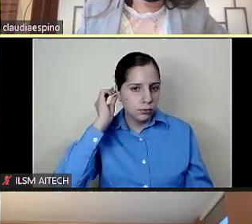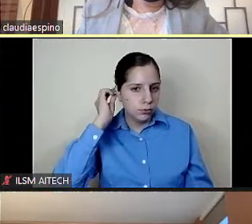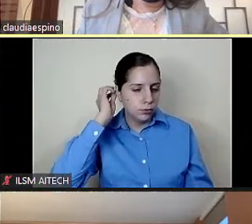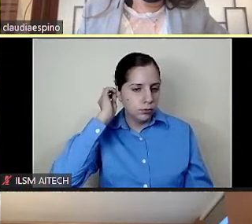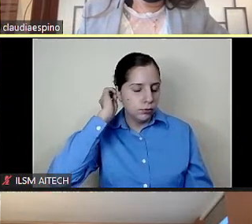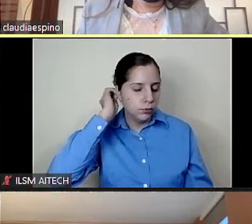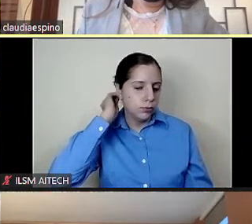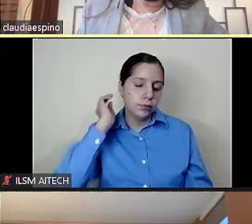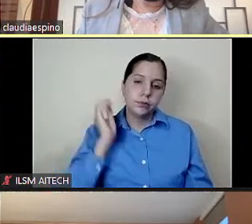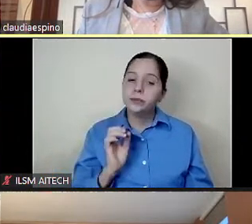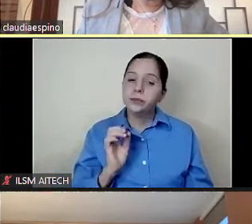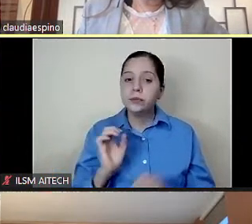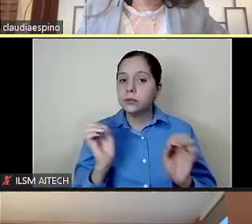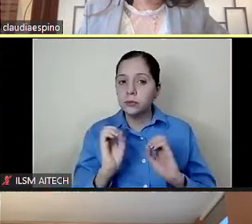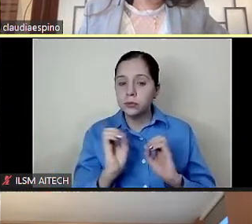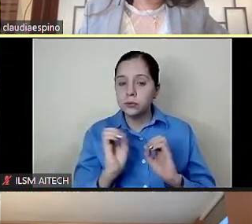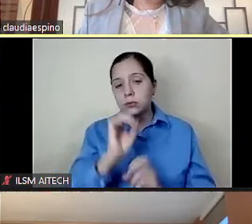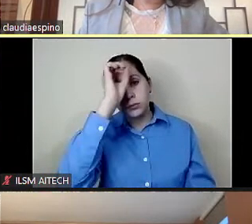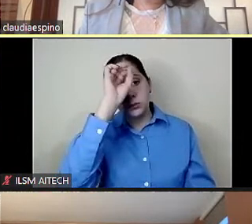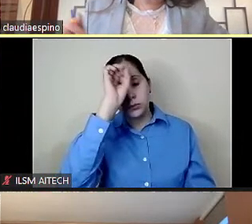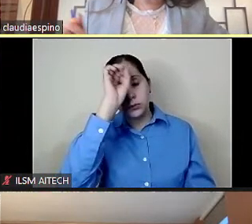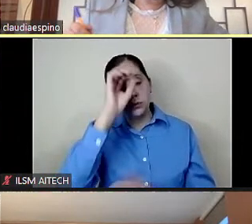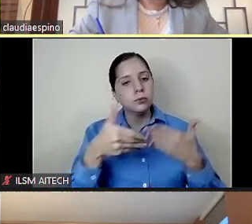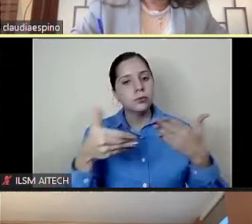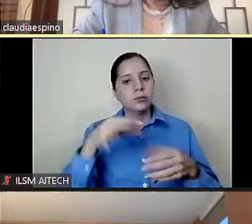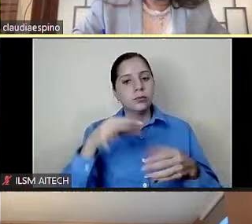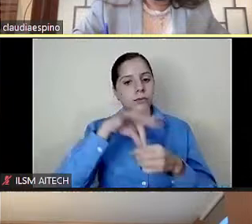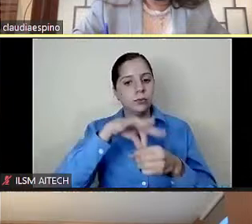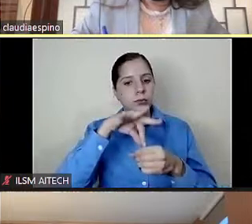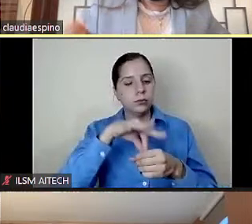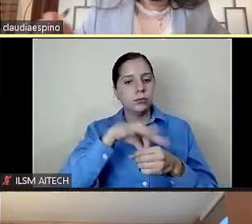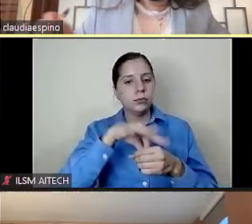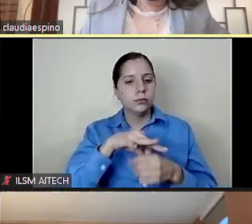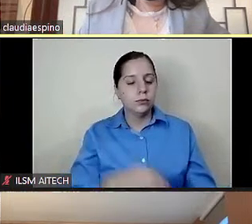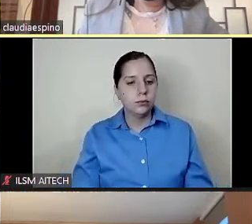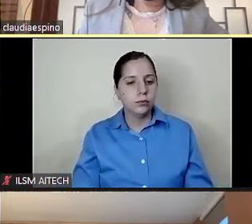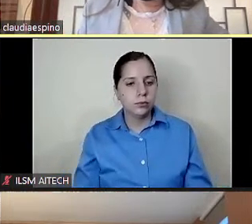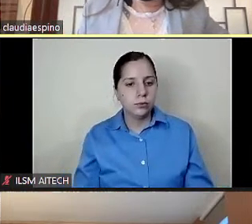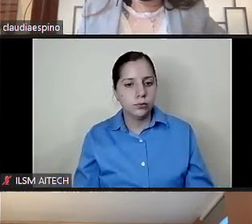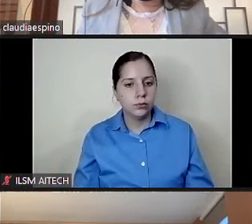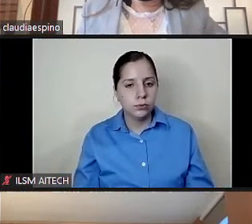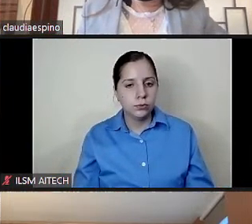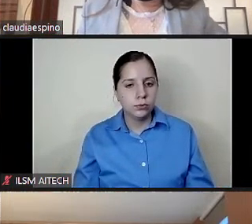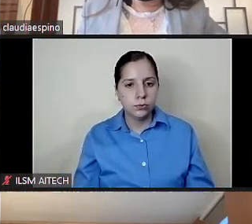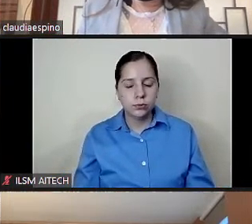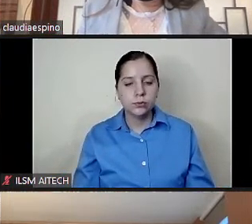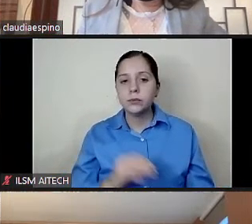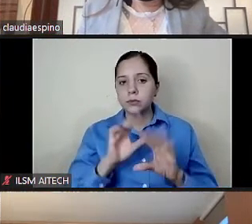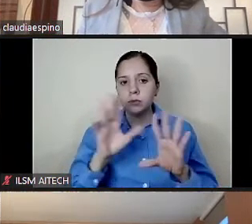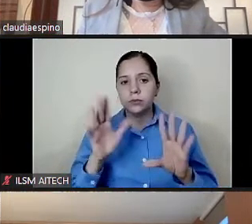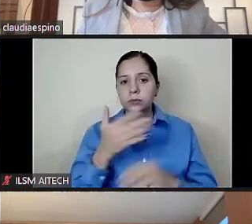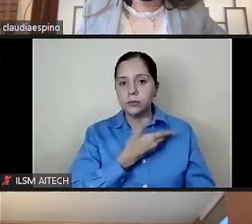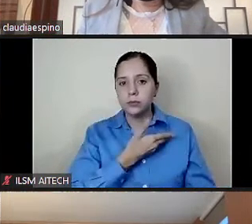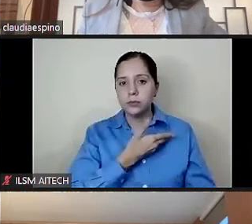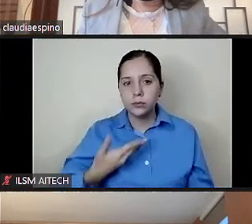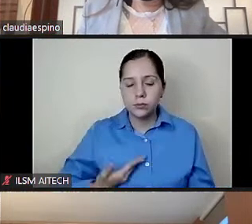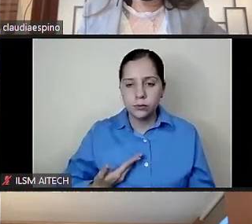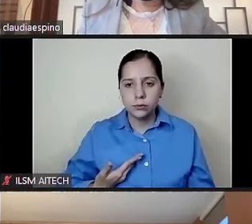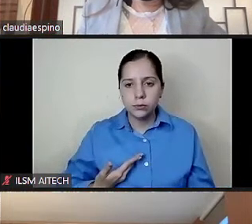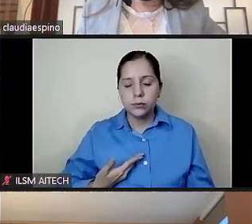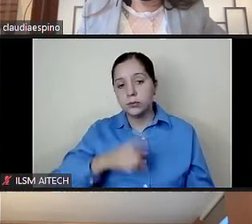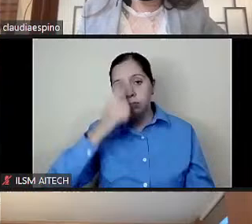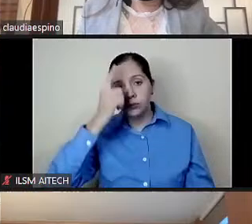Si no hubiese comentario, secretario, sírvase a tomar la votación correspondiente, por favor. Como lo solicita, Presidenta. Consejeras